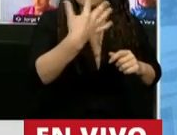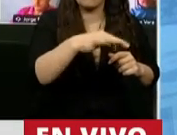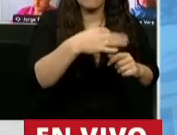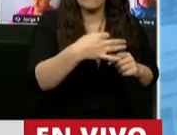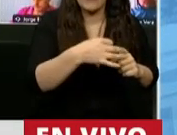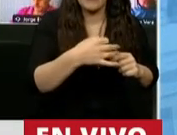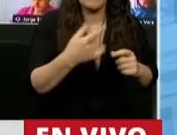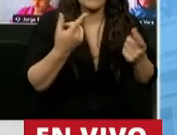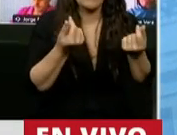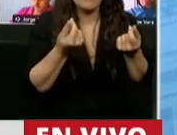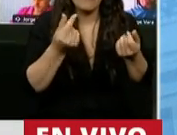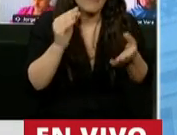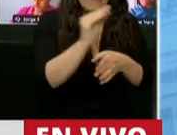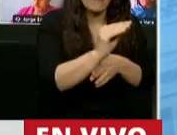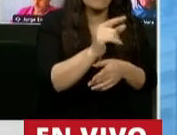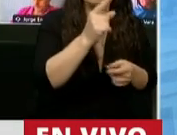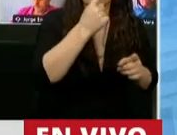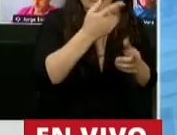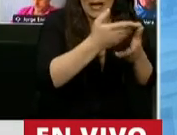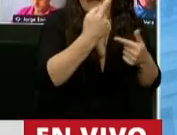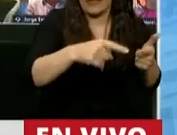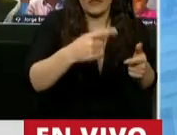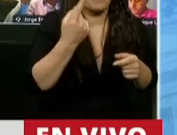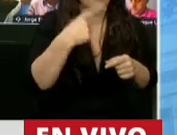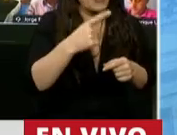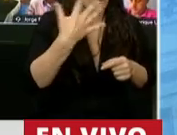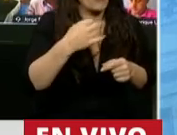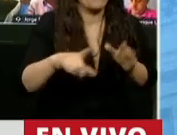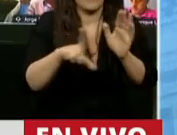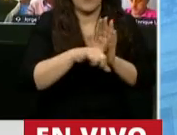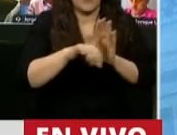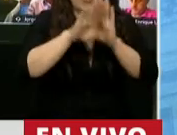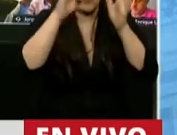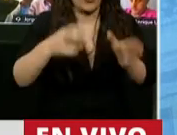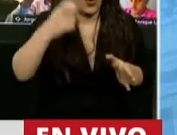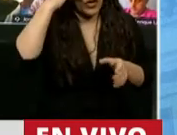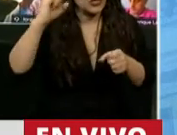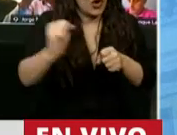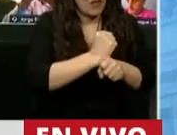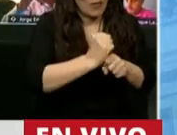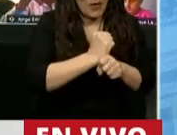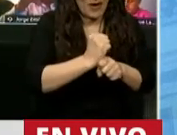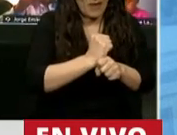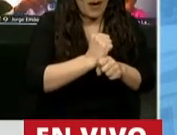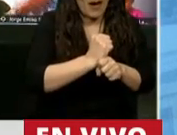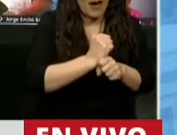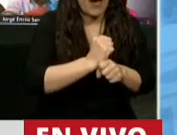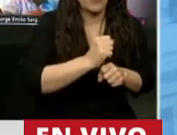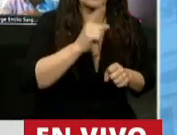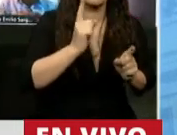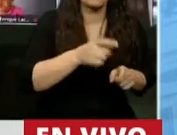resignación de recursos aprobadas por la ley del congreso cuando correspondiere y por la provincia